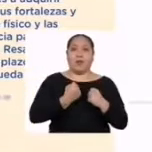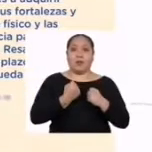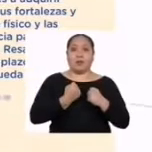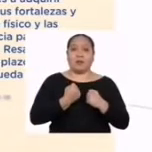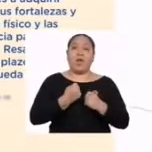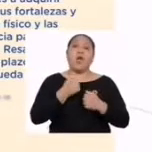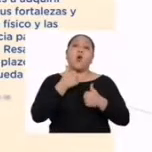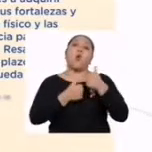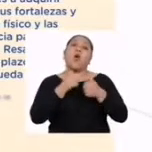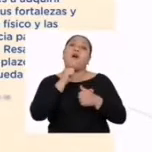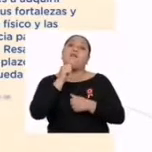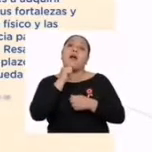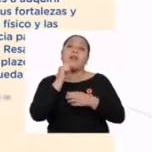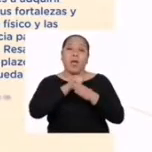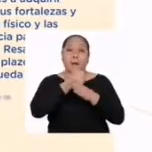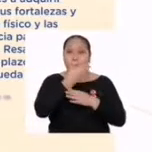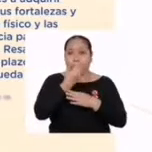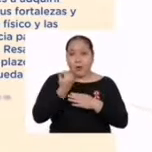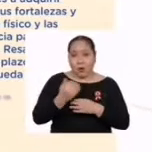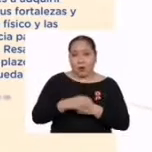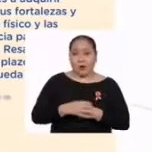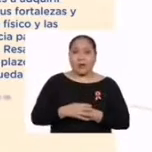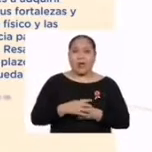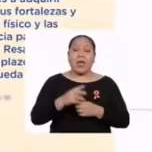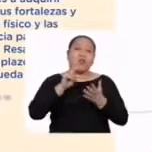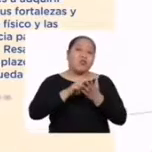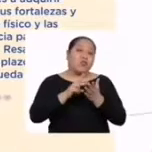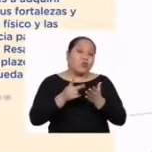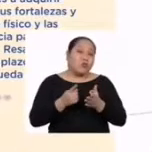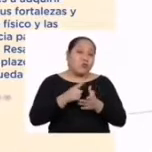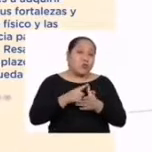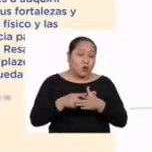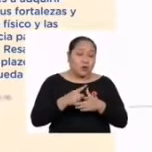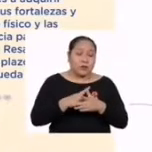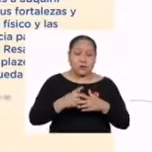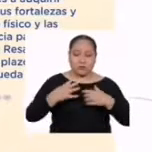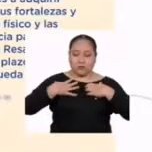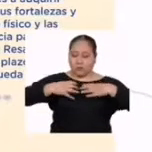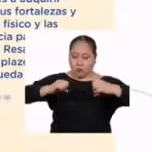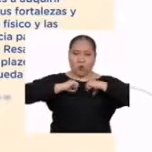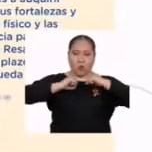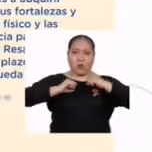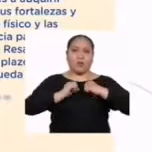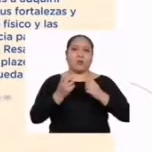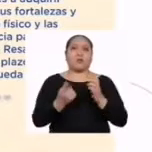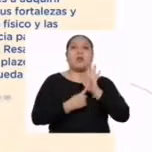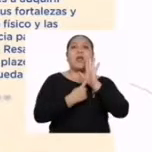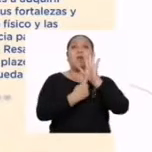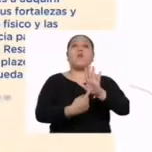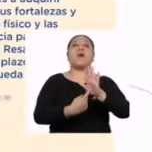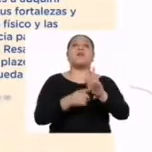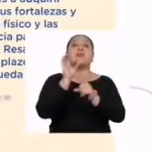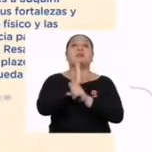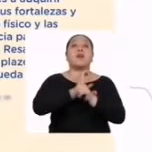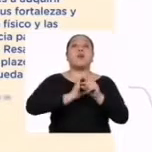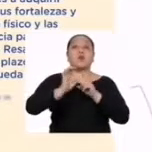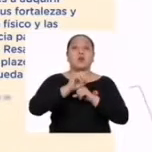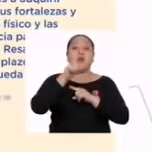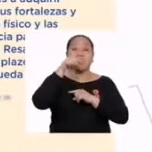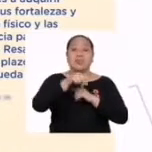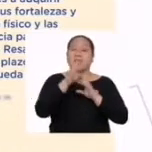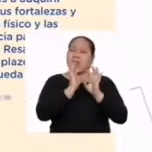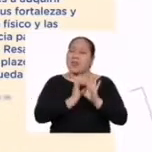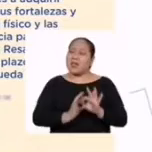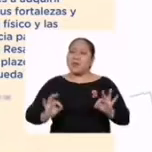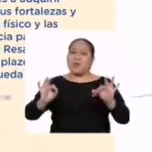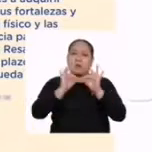por mejorar. Por lo tanto, el movimiento físico y las expresiones culturales son de fundamental